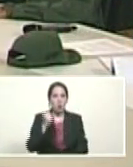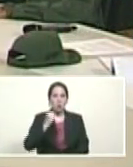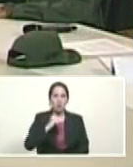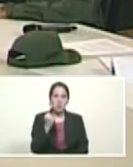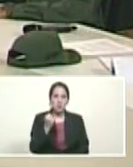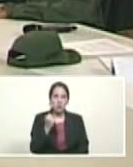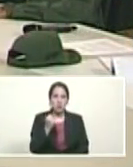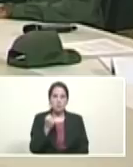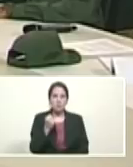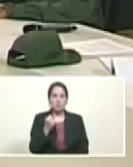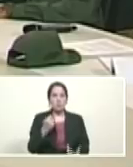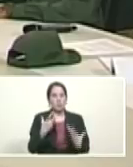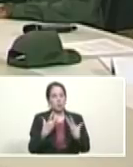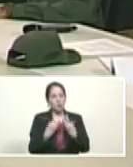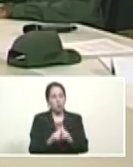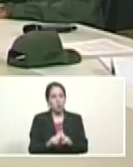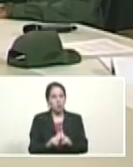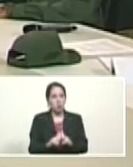protección civil